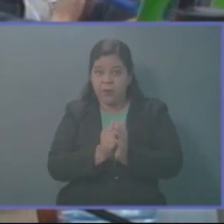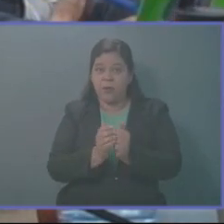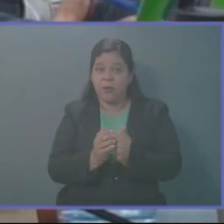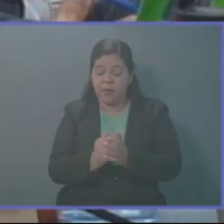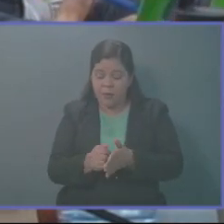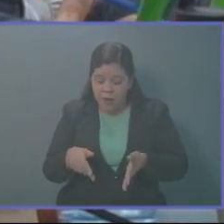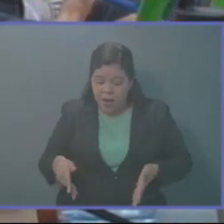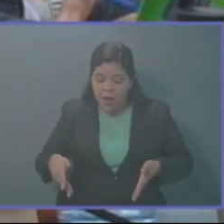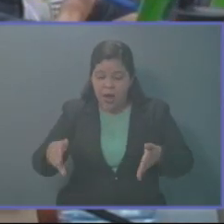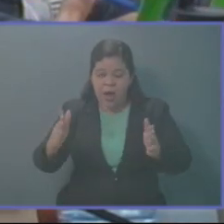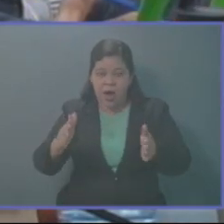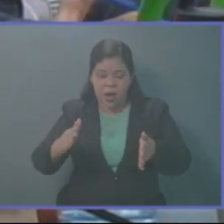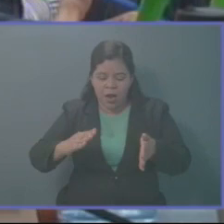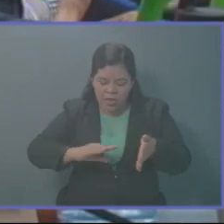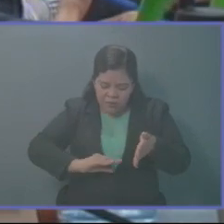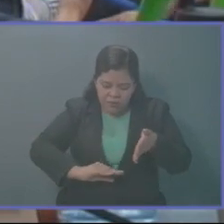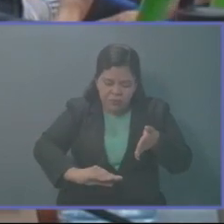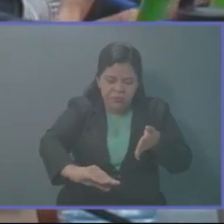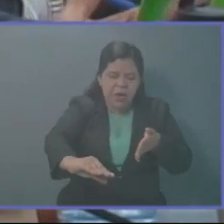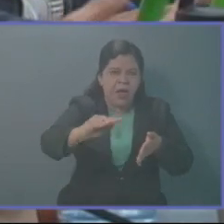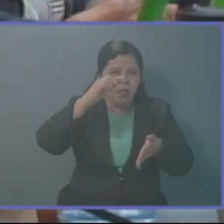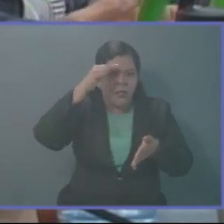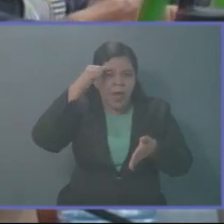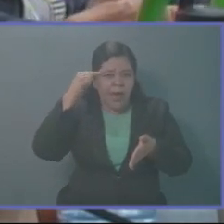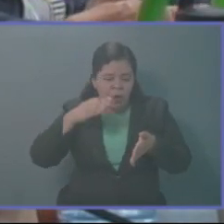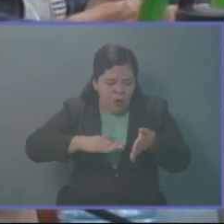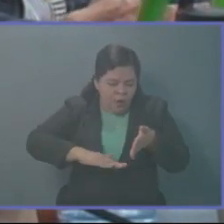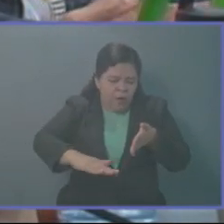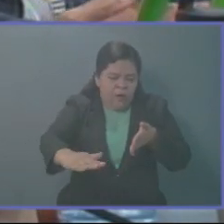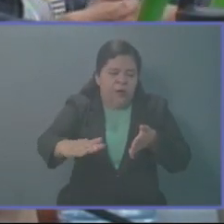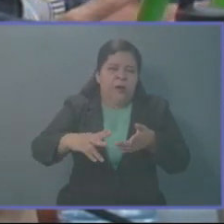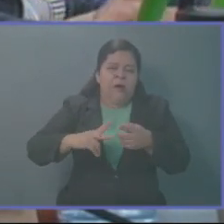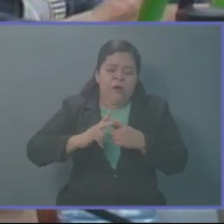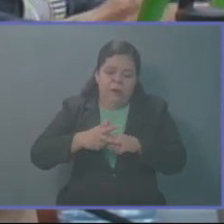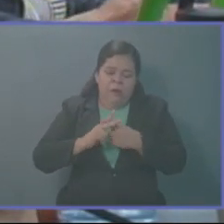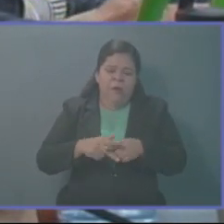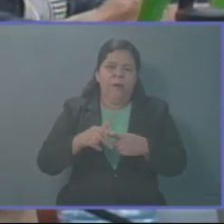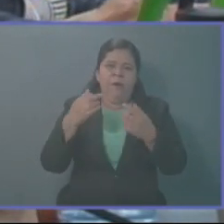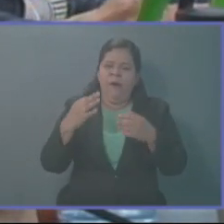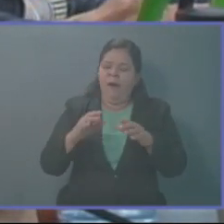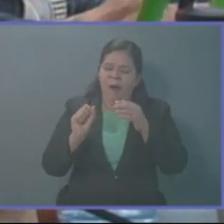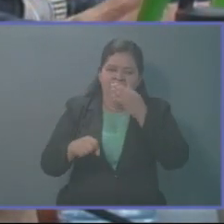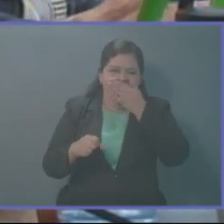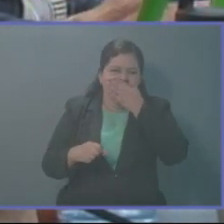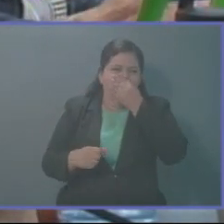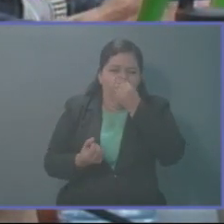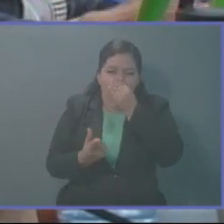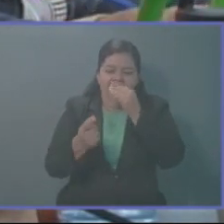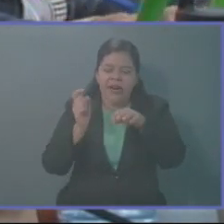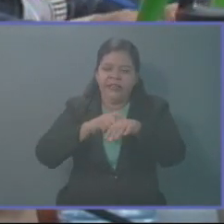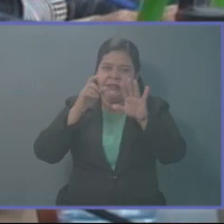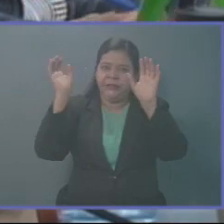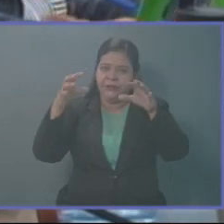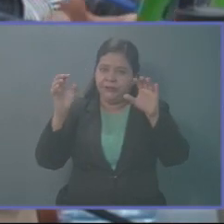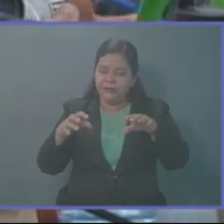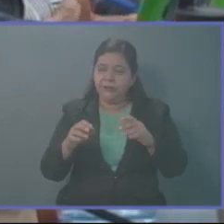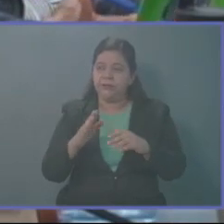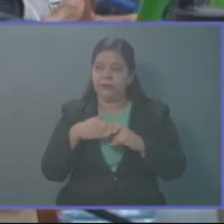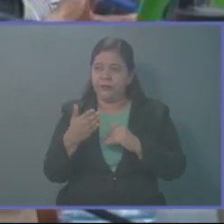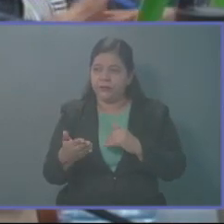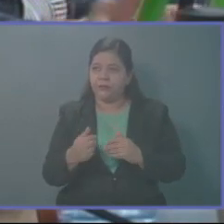resultar gravísimo, sobre todo que estamos entrando a un invierno que va a dejar, como